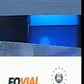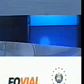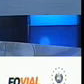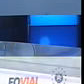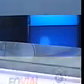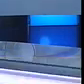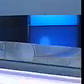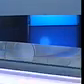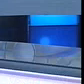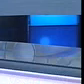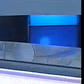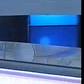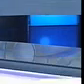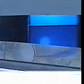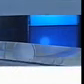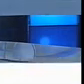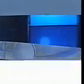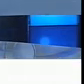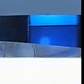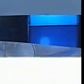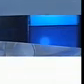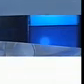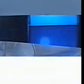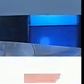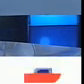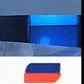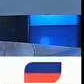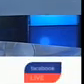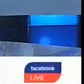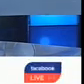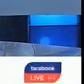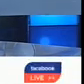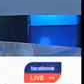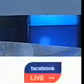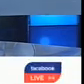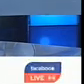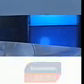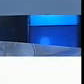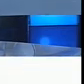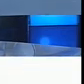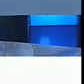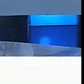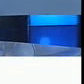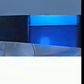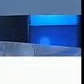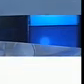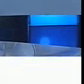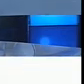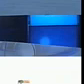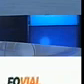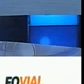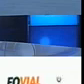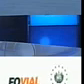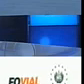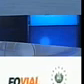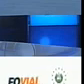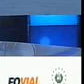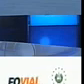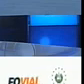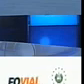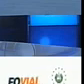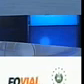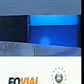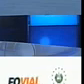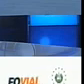74-88-9174. Más de 160 peatones han fallecido en siniestros viales durante este año, muchos intentando cruzar